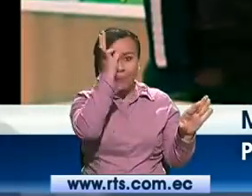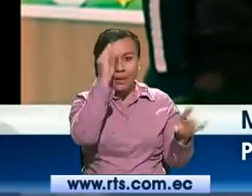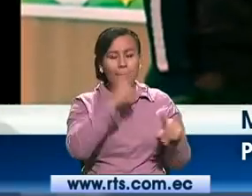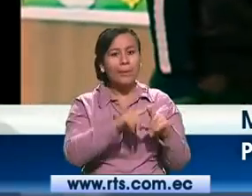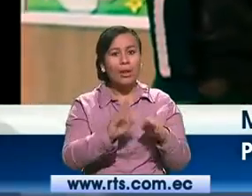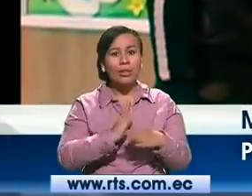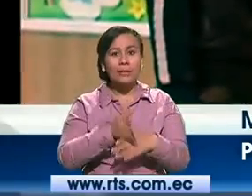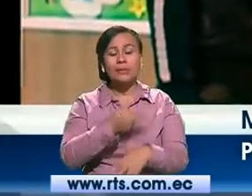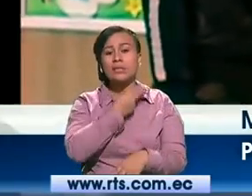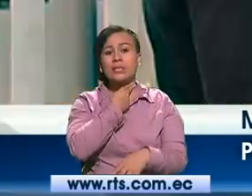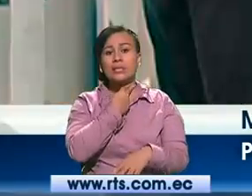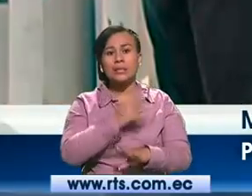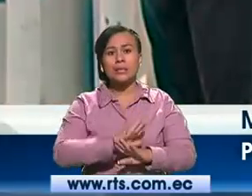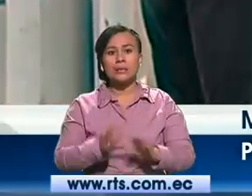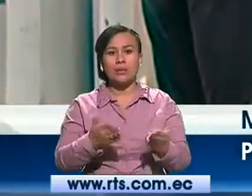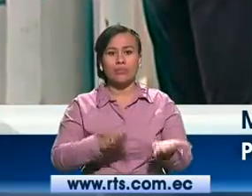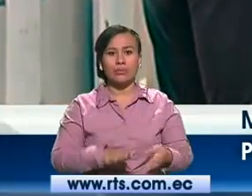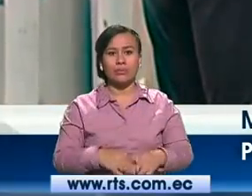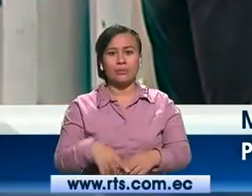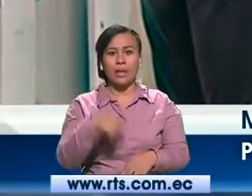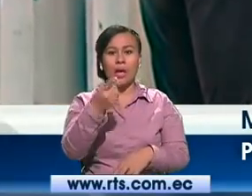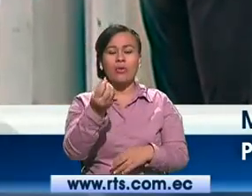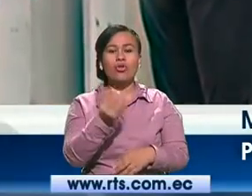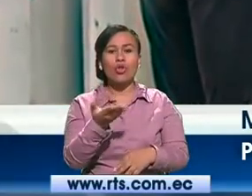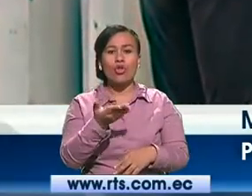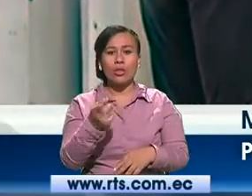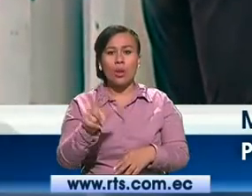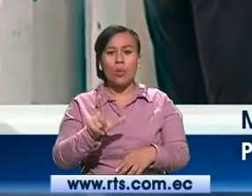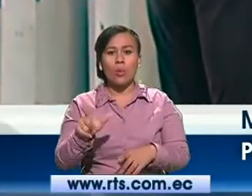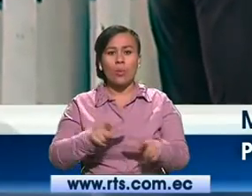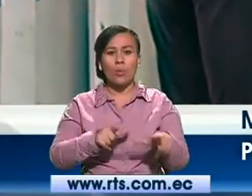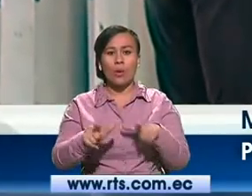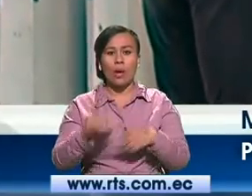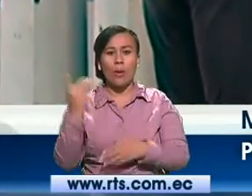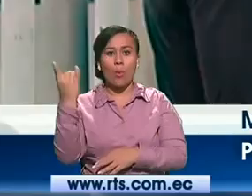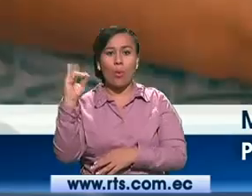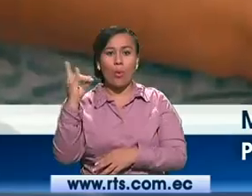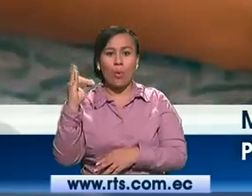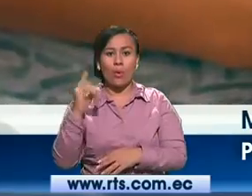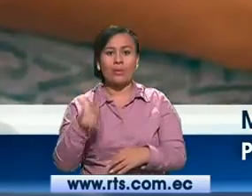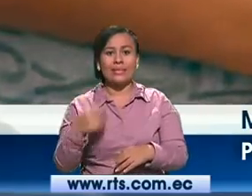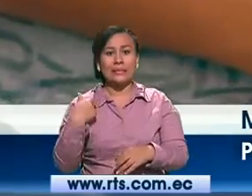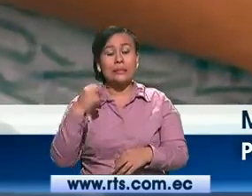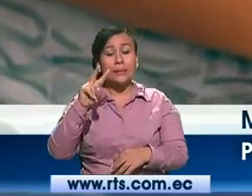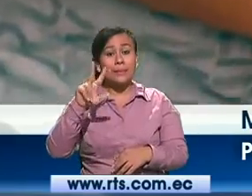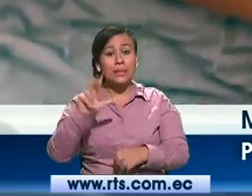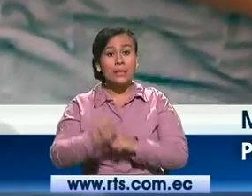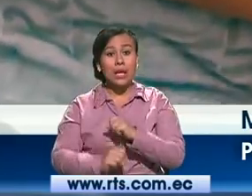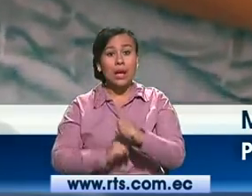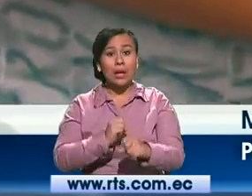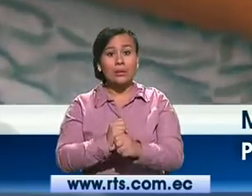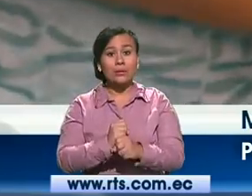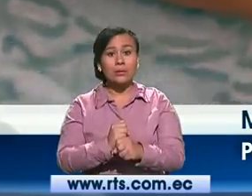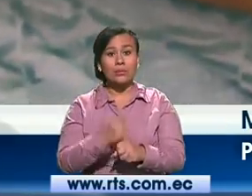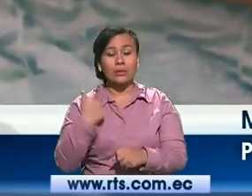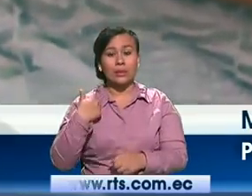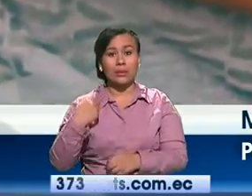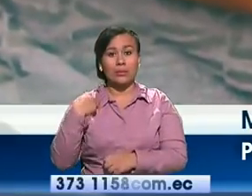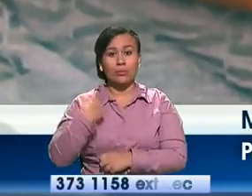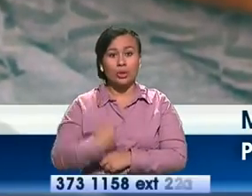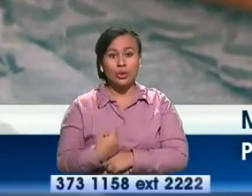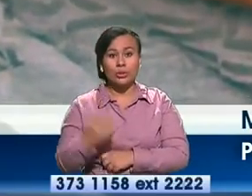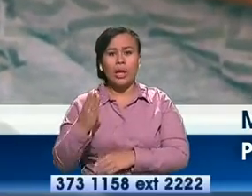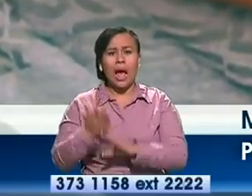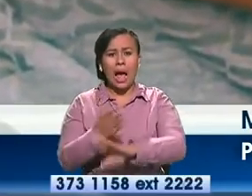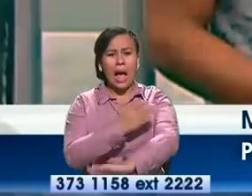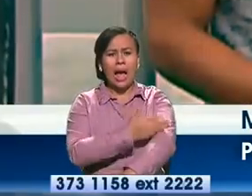signos vitales. Natural del cantón Las Naves, provincia de Bolívar. Con 23 años de edad y una maleta, llegó a Guayaquil